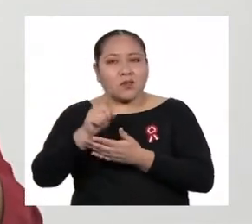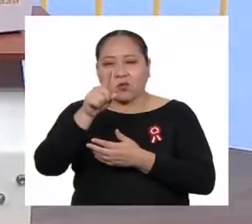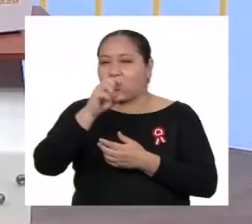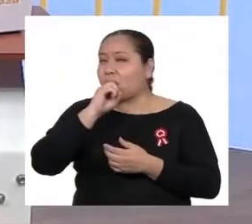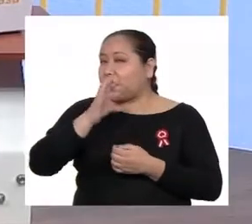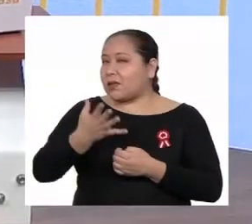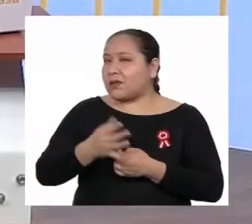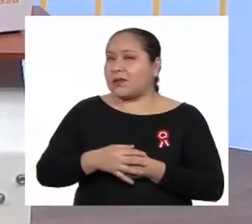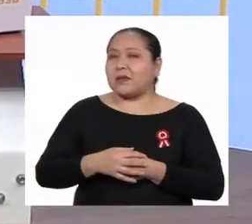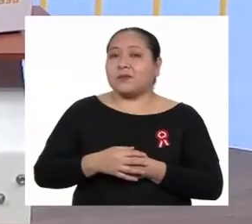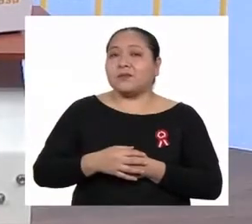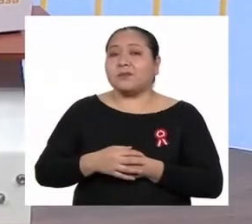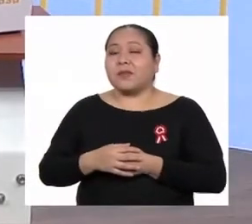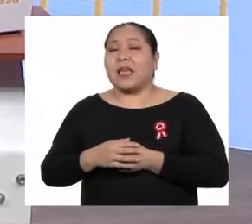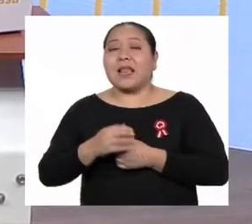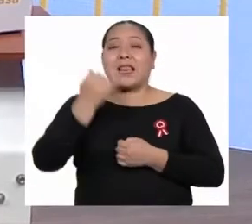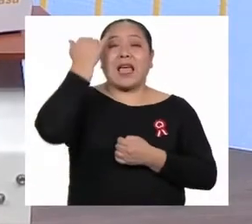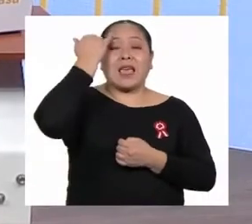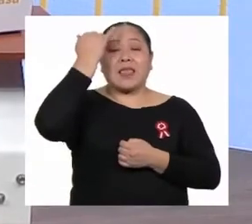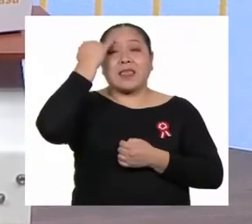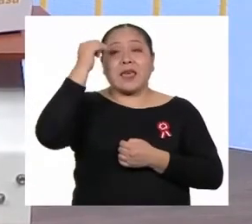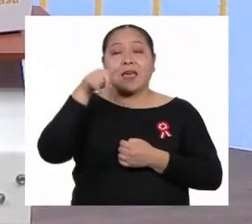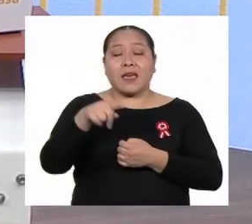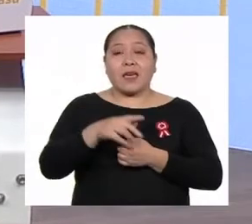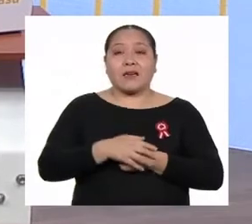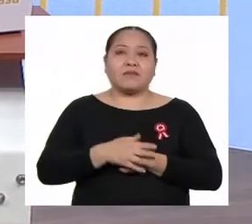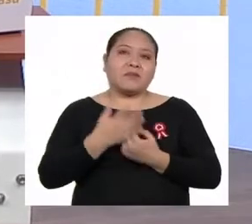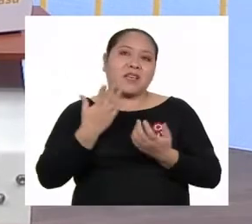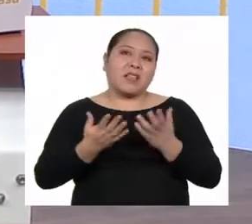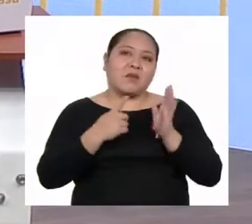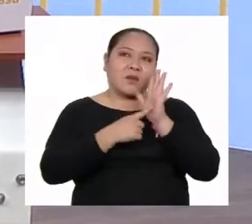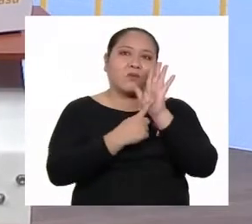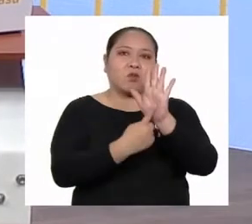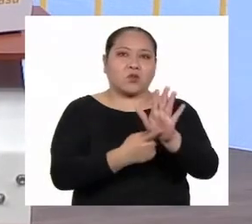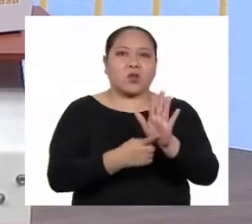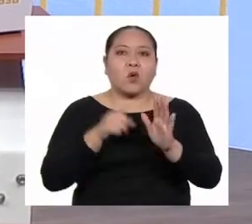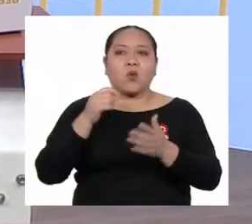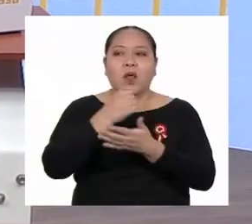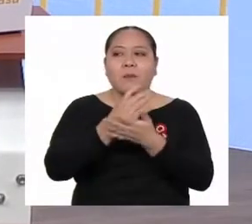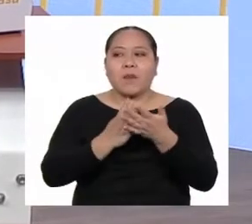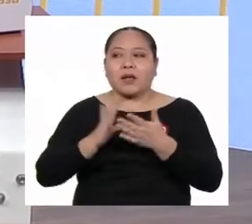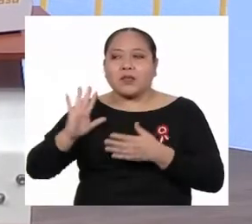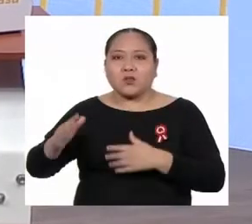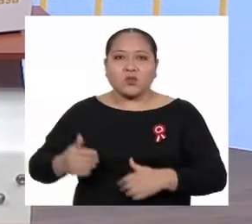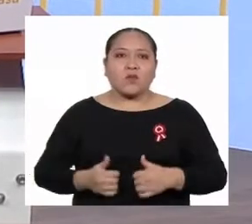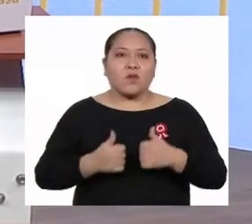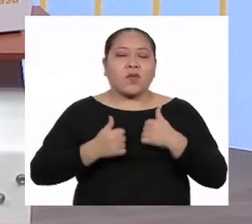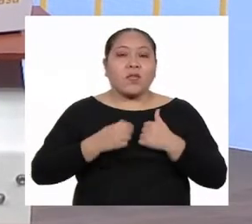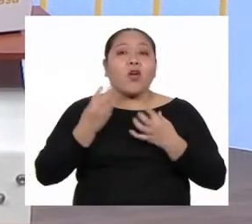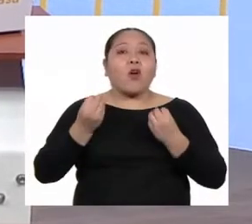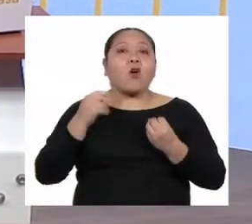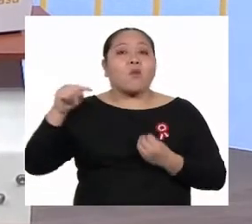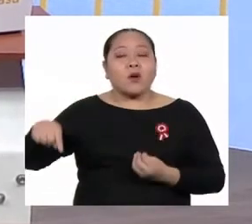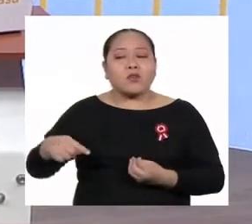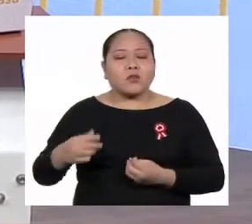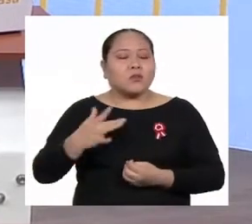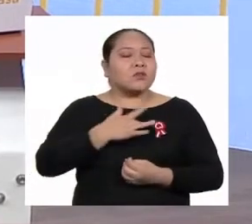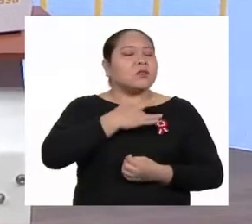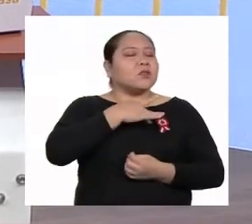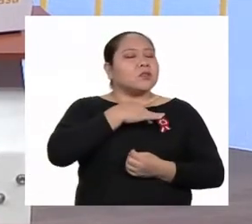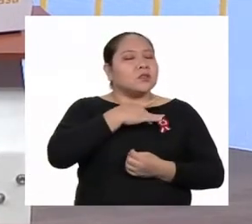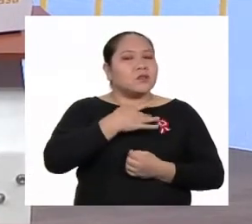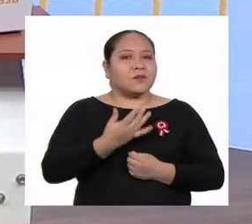inferirla? Pues la intención que está detrás debe ser mostrar una parte de su vida y cómo ésta lo ha marcado,